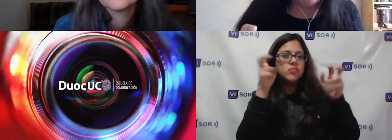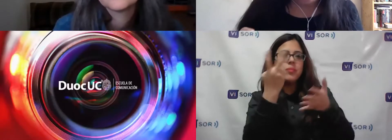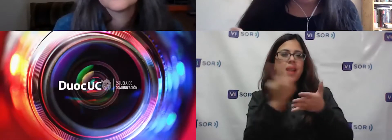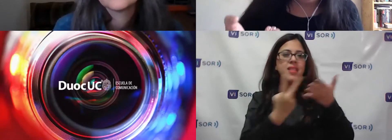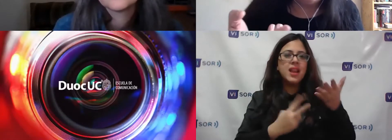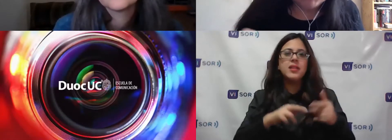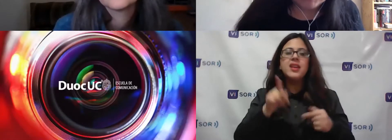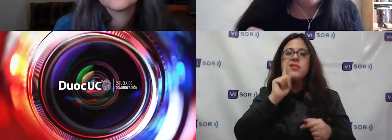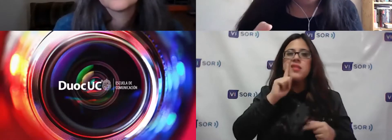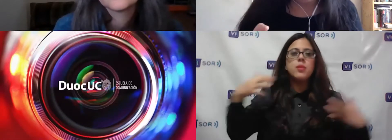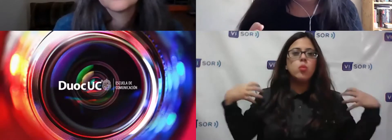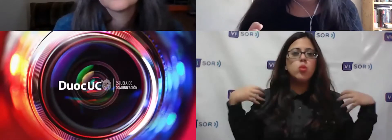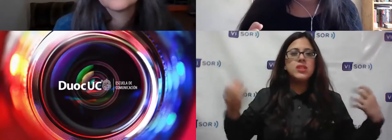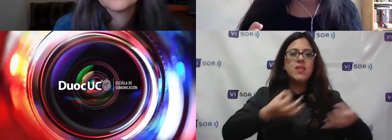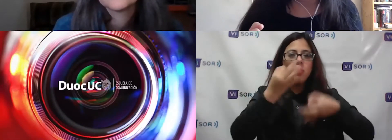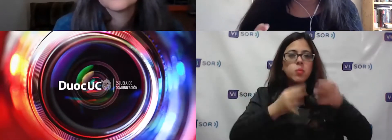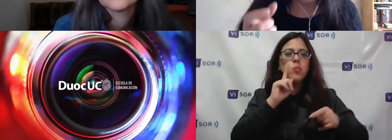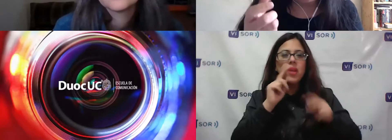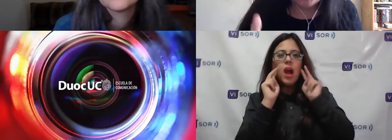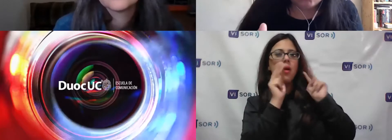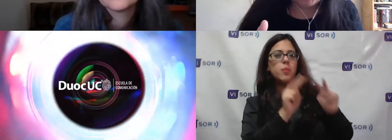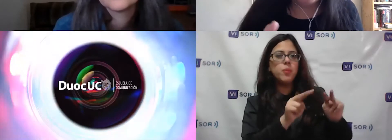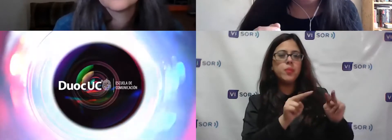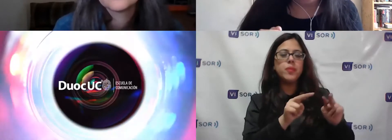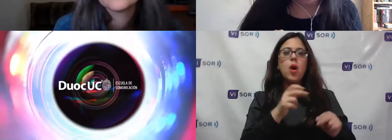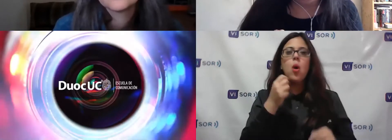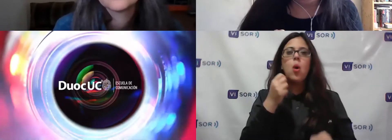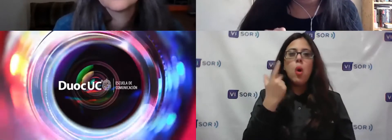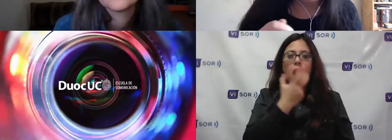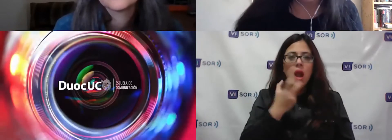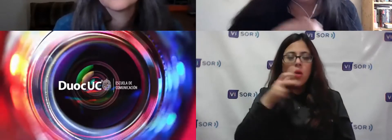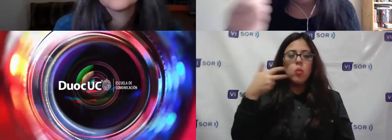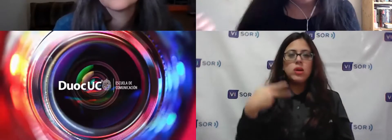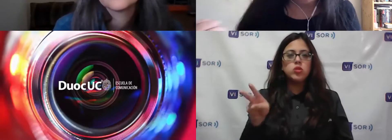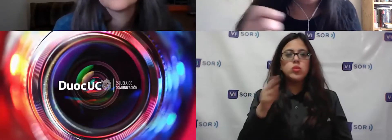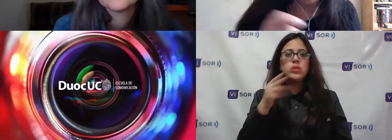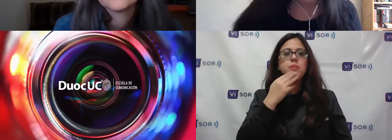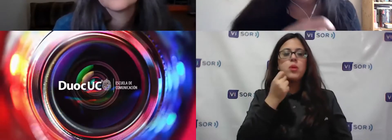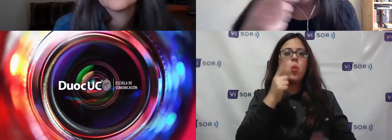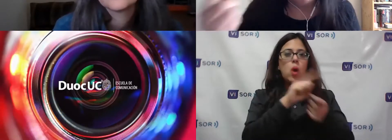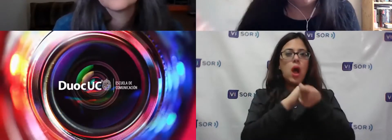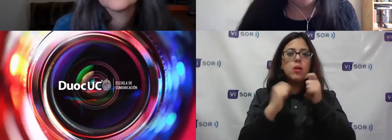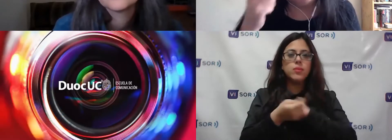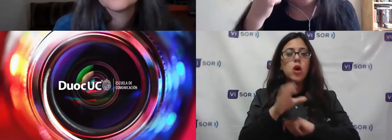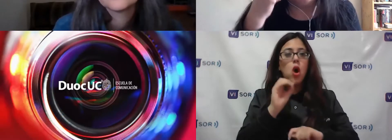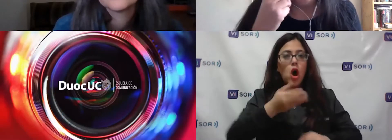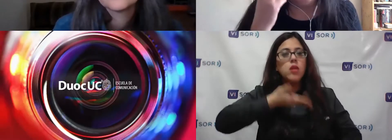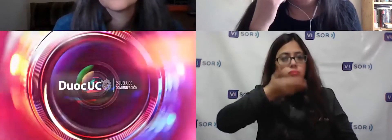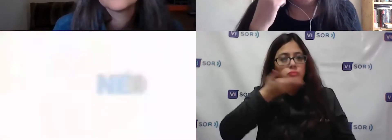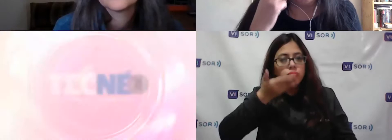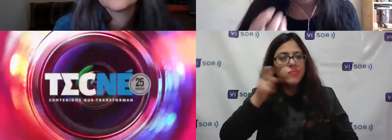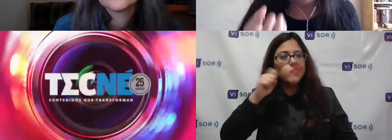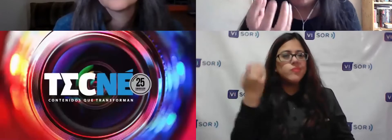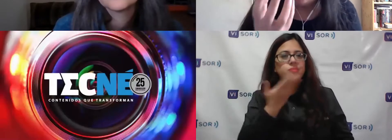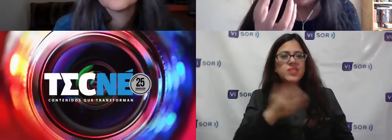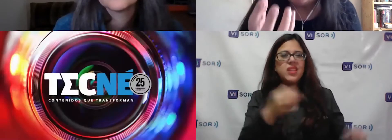contando quién la está mirando qué cuál es su lenguaje cuál es su transformación no cuál es el relato que nos cuenta que quiere